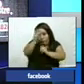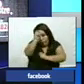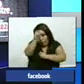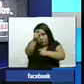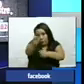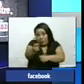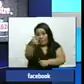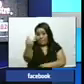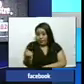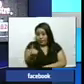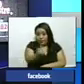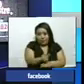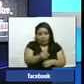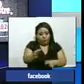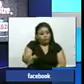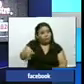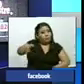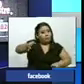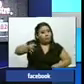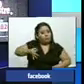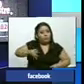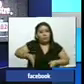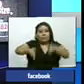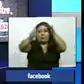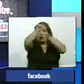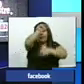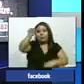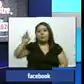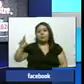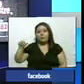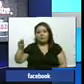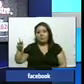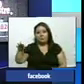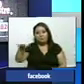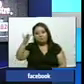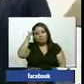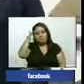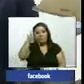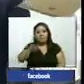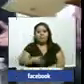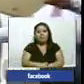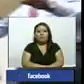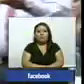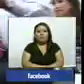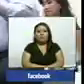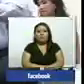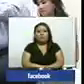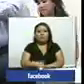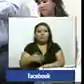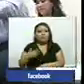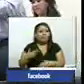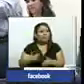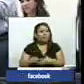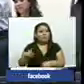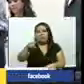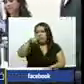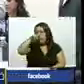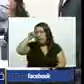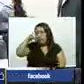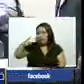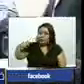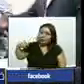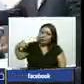de profesionales de las comunicaciones de RSM. Conozcámoslos. Por su larga trayectoria en los medios